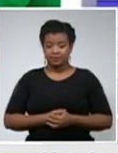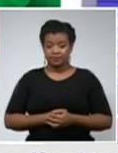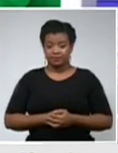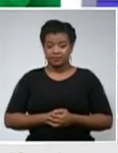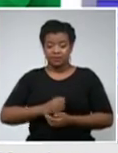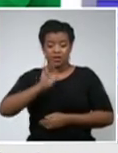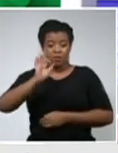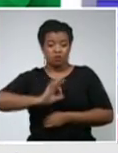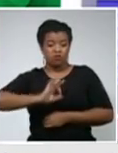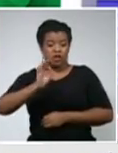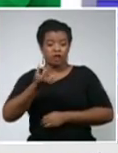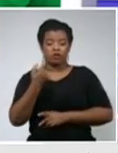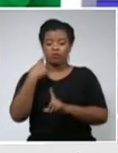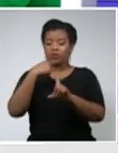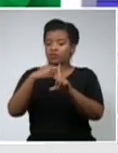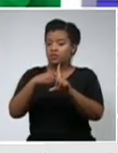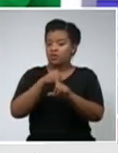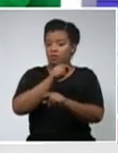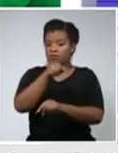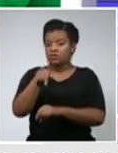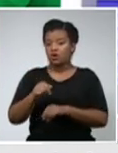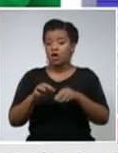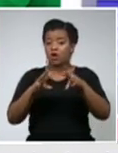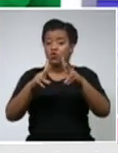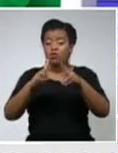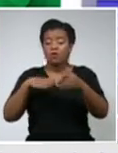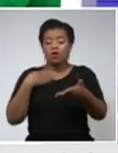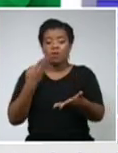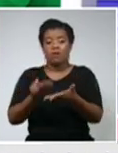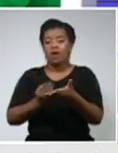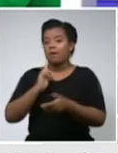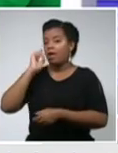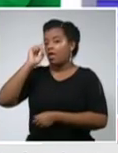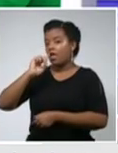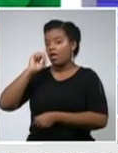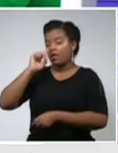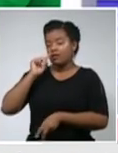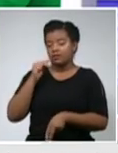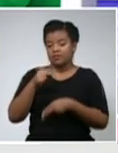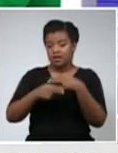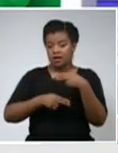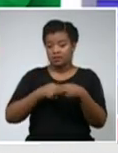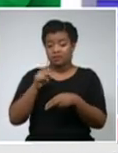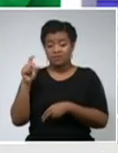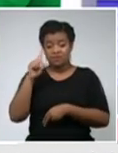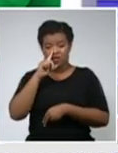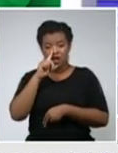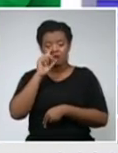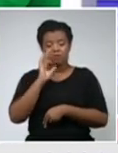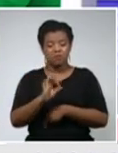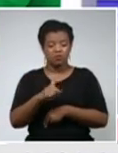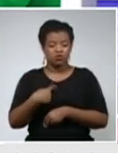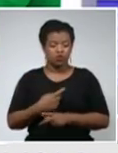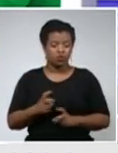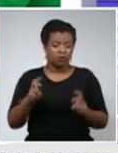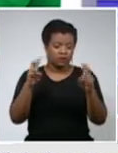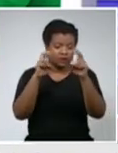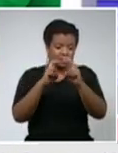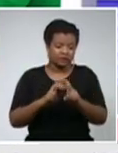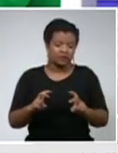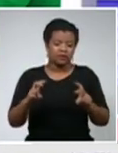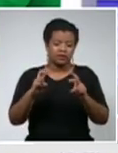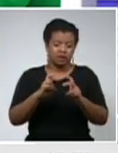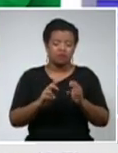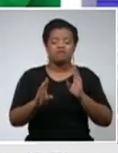incidencia, del número de muestras que se realizan y al final se dan estas categorías y a cada una